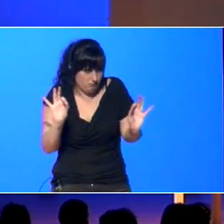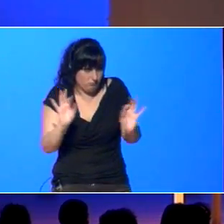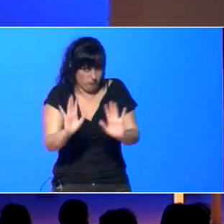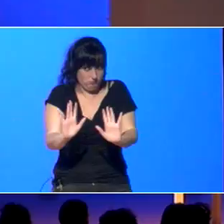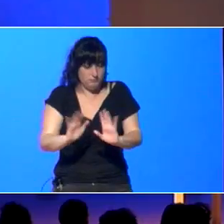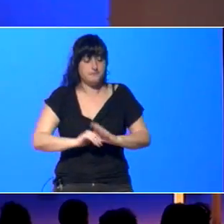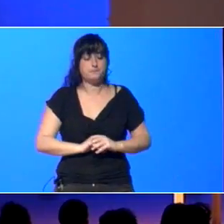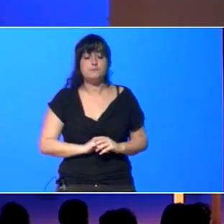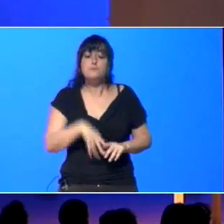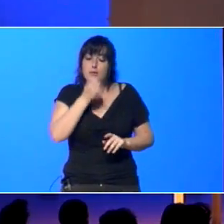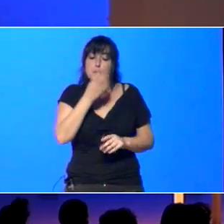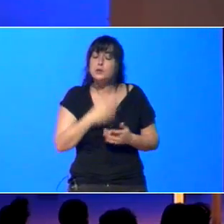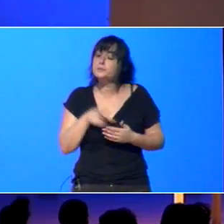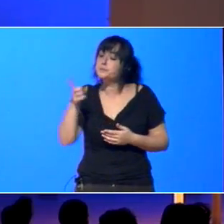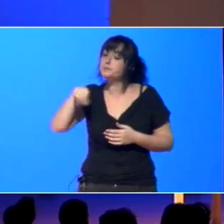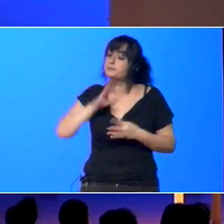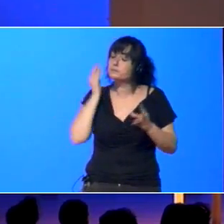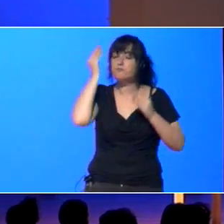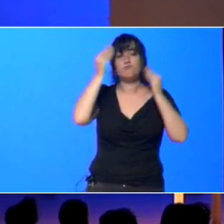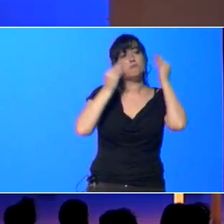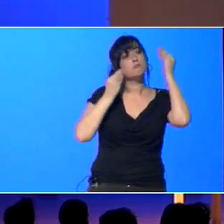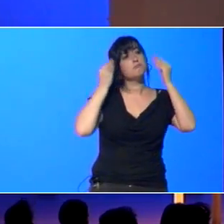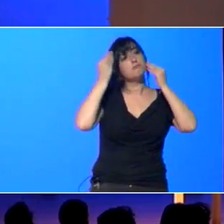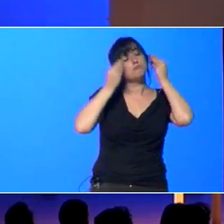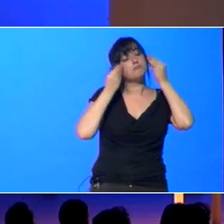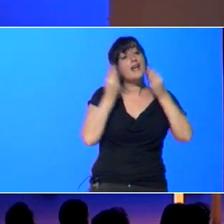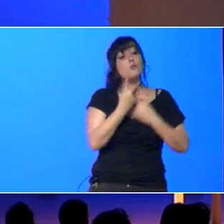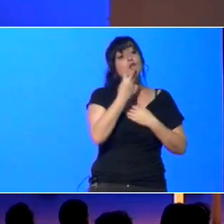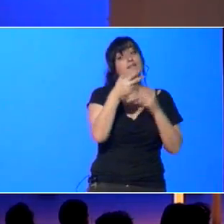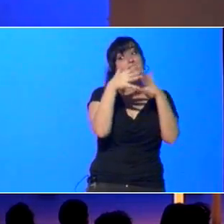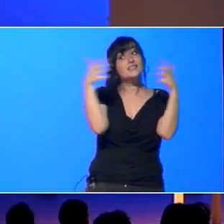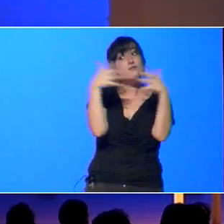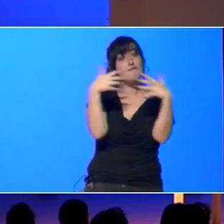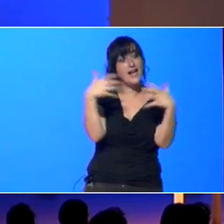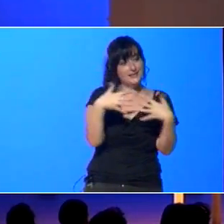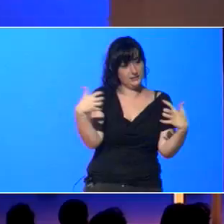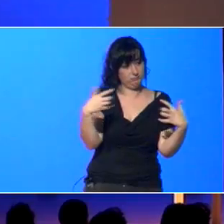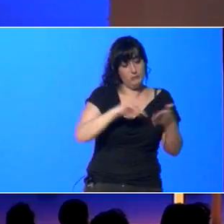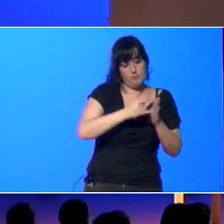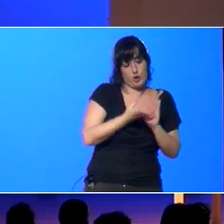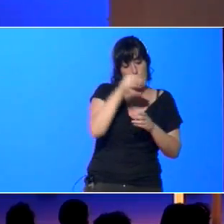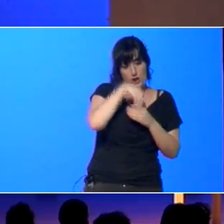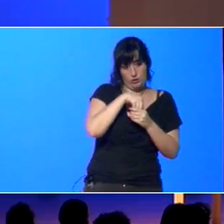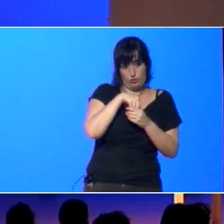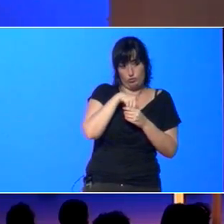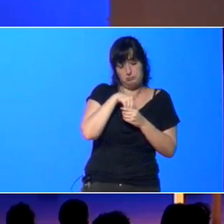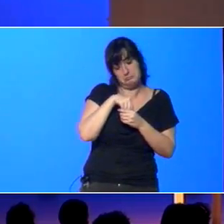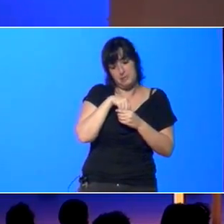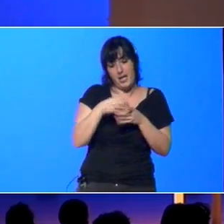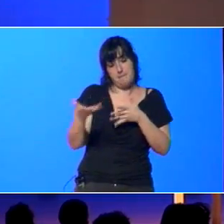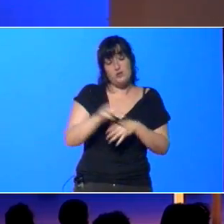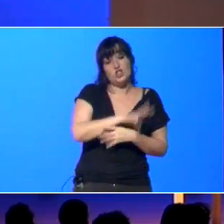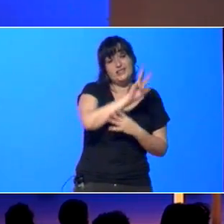Y se les puso a reflexionar y se prepararon tres frases en el proyecto que poco más o menos iban a coincidir con los tres